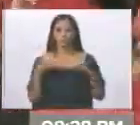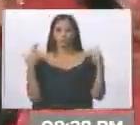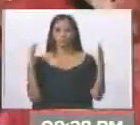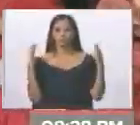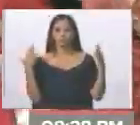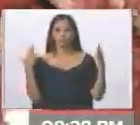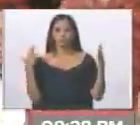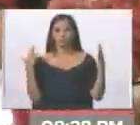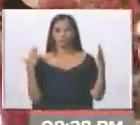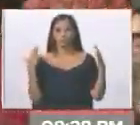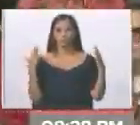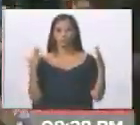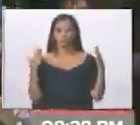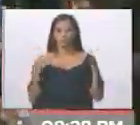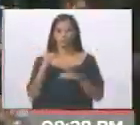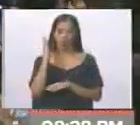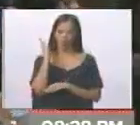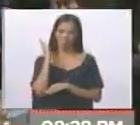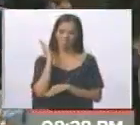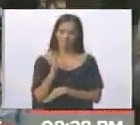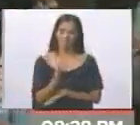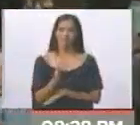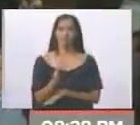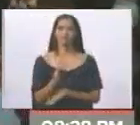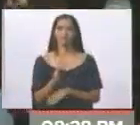Es condenado.